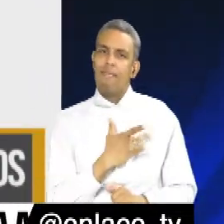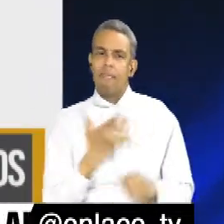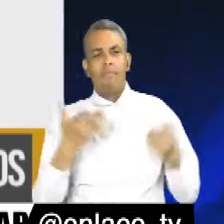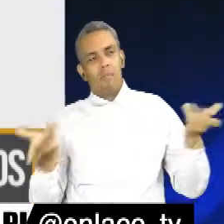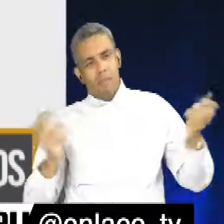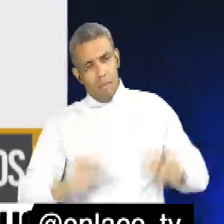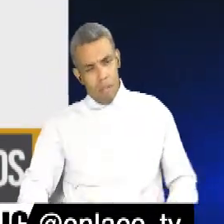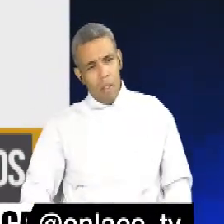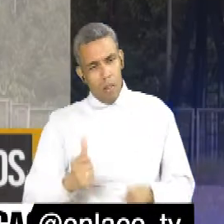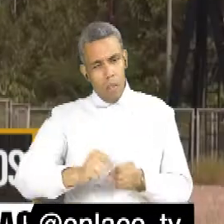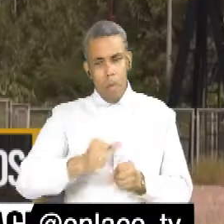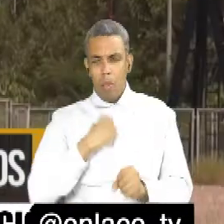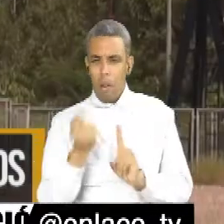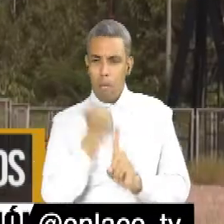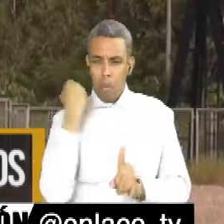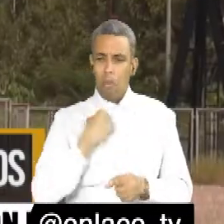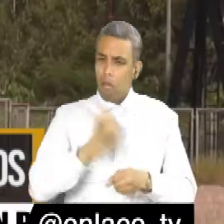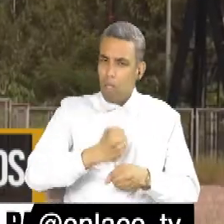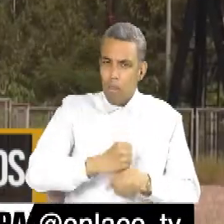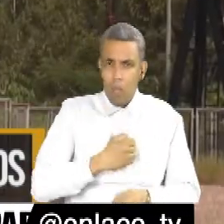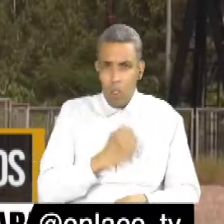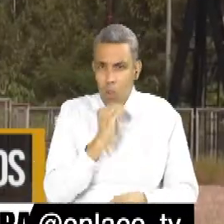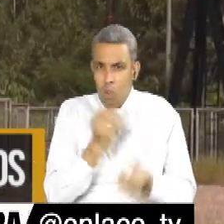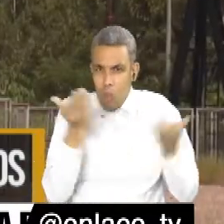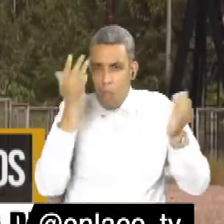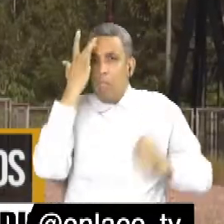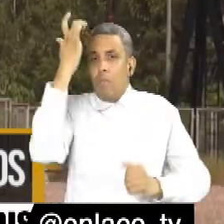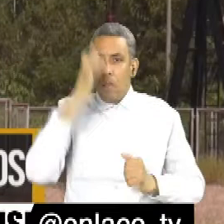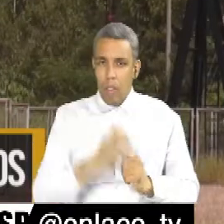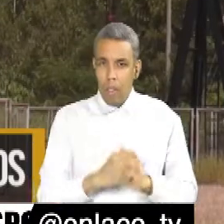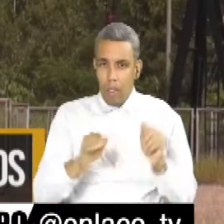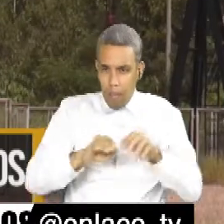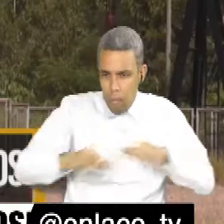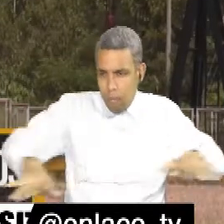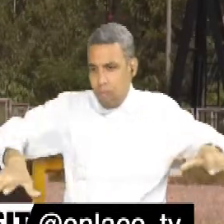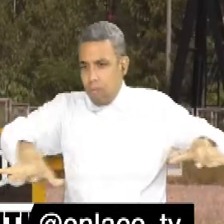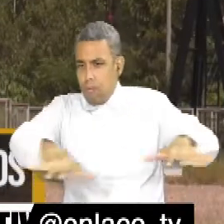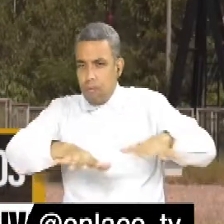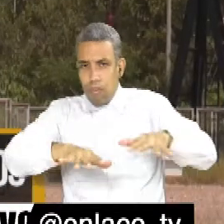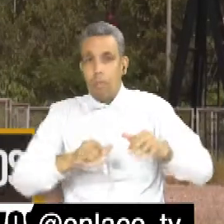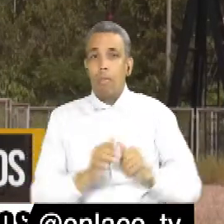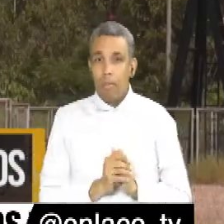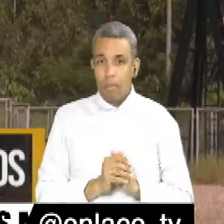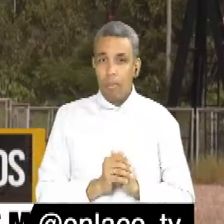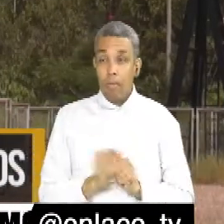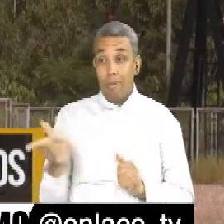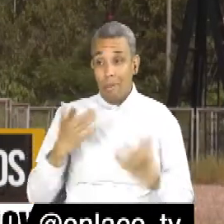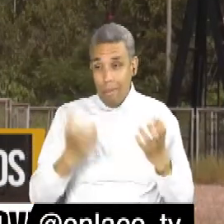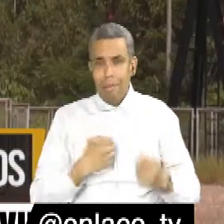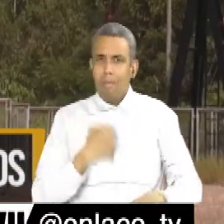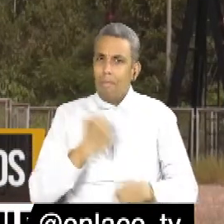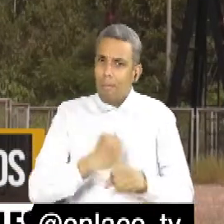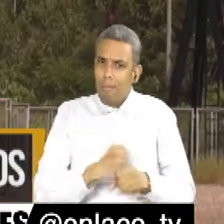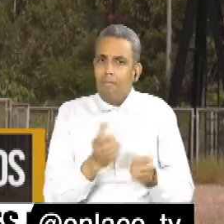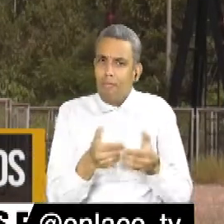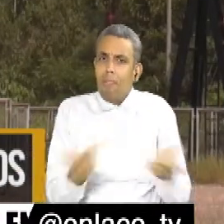contrato de mantenimiento y operación de facilidades de superficie en los campos de la Vicepresidencia de Desarrollo y Producción de la Regional Central, que inició